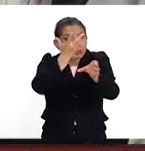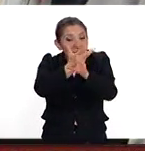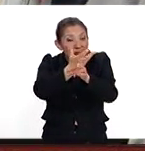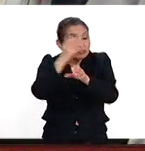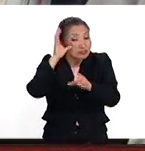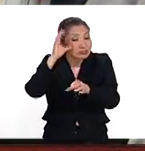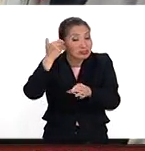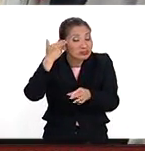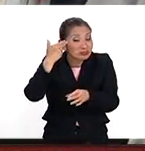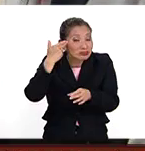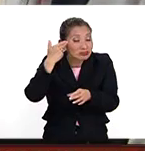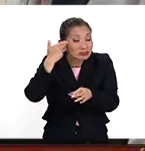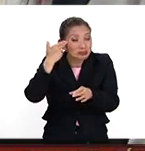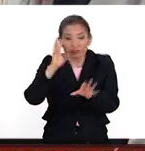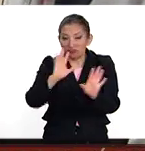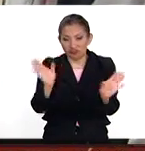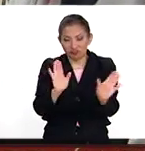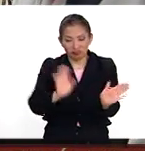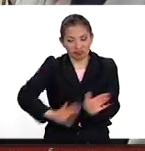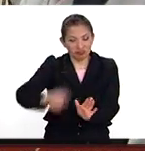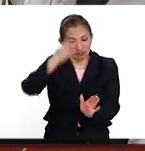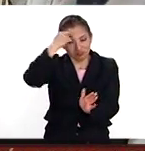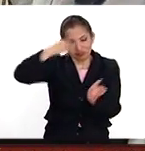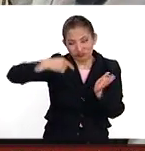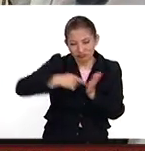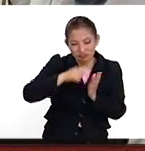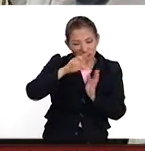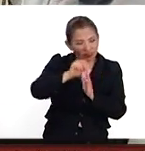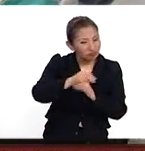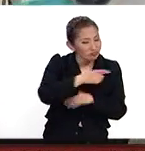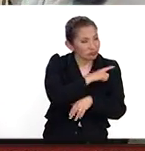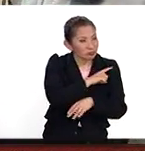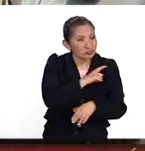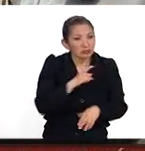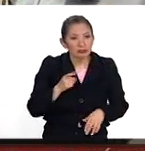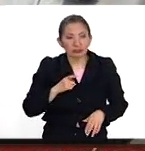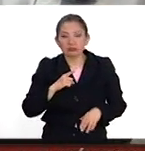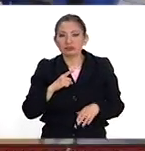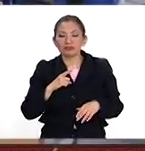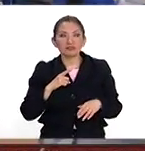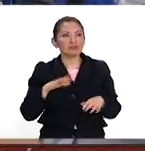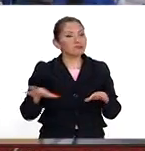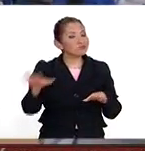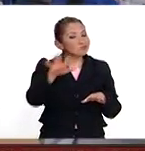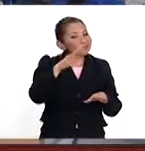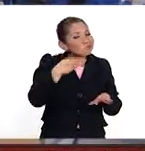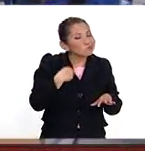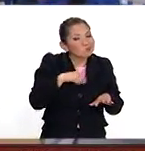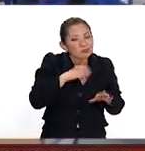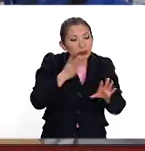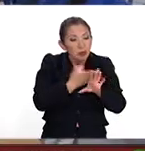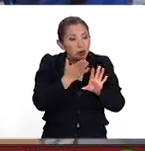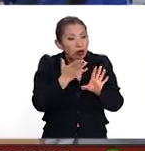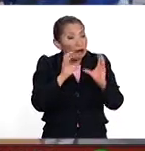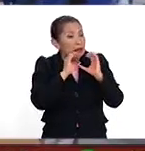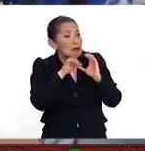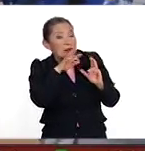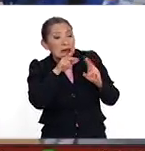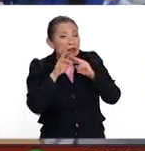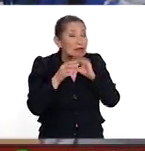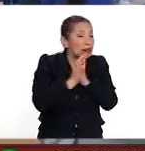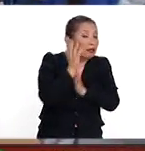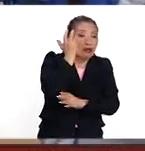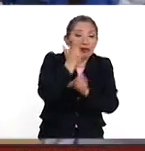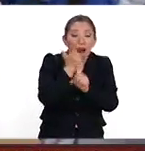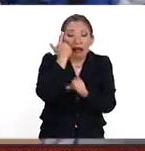China, en ese sentido yo creo que no deberíamos estar tan alarmados, pero